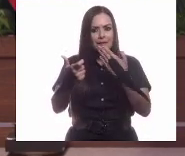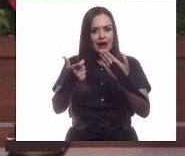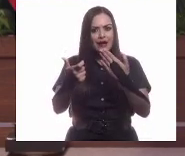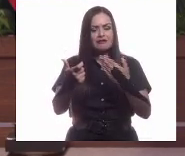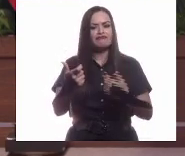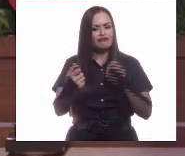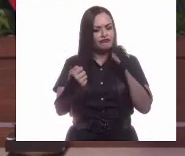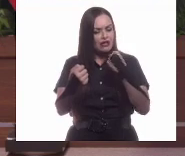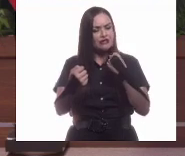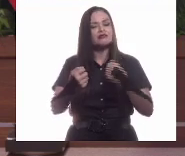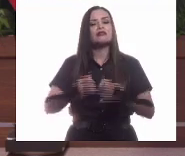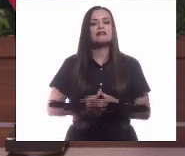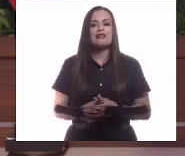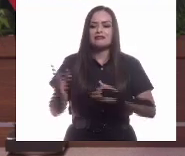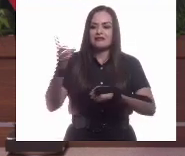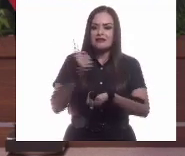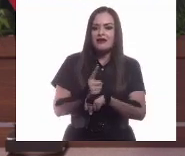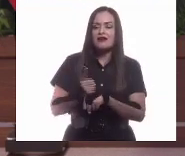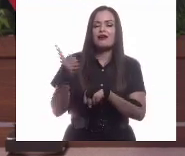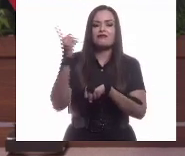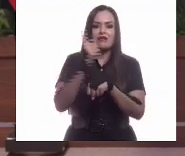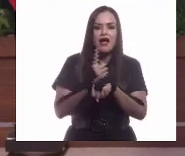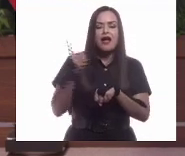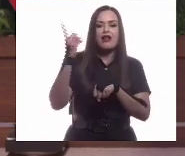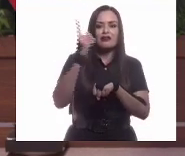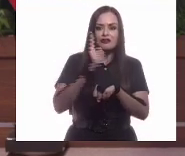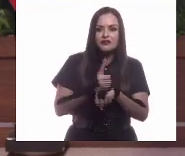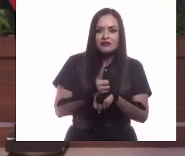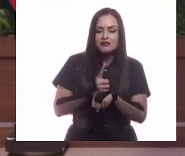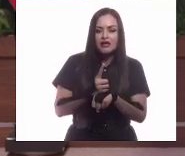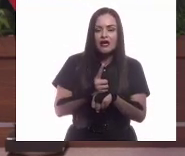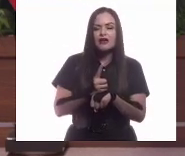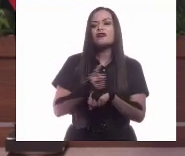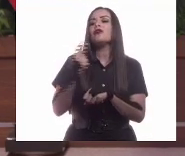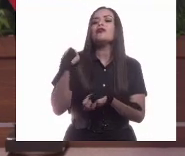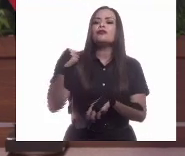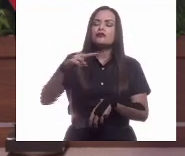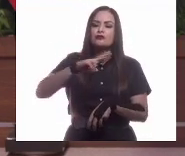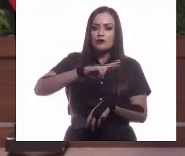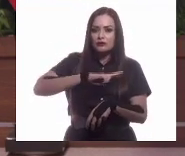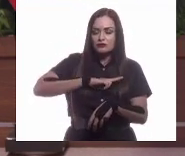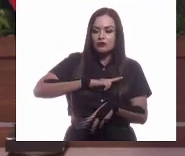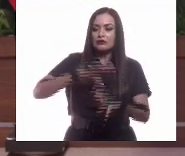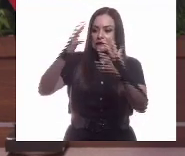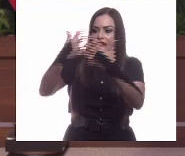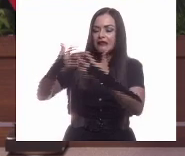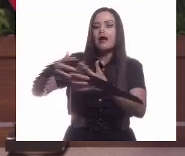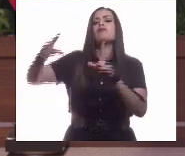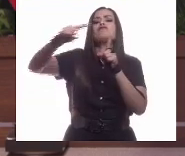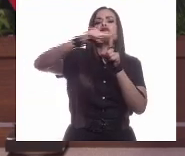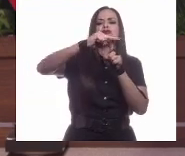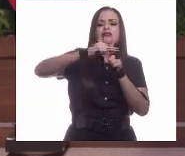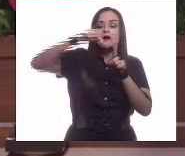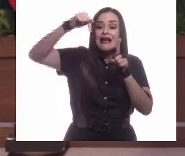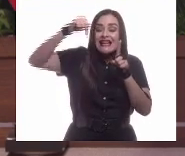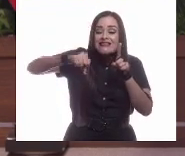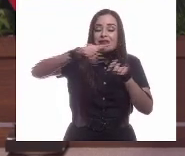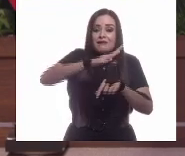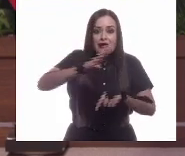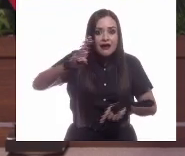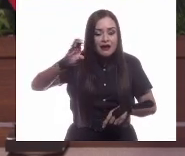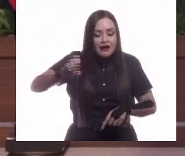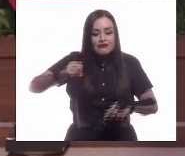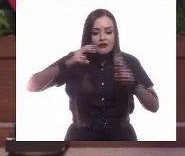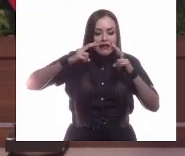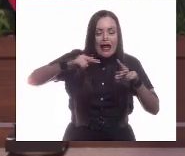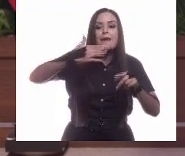sólidas. Día a día hemos procurado enviar señales positivas a los mercados para que sepan que aquí encuentran